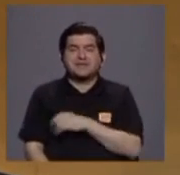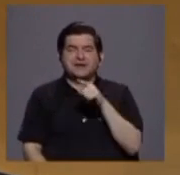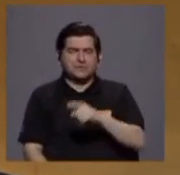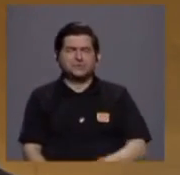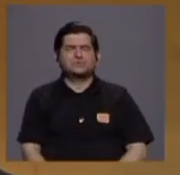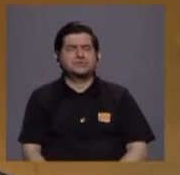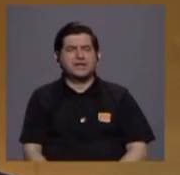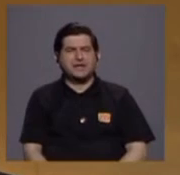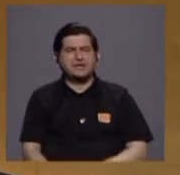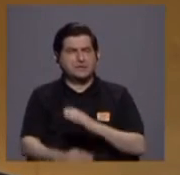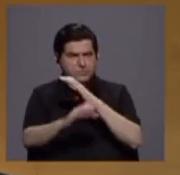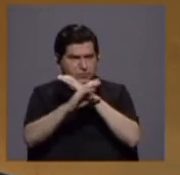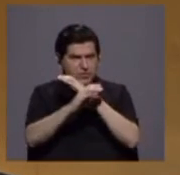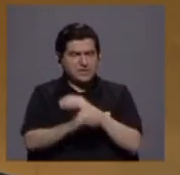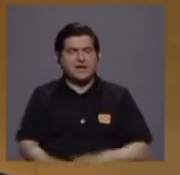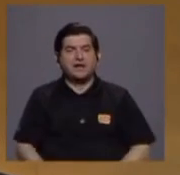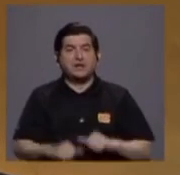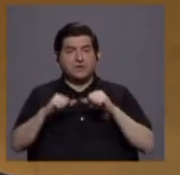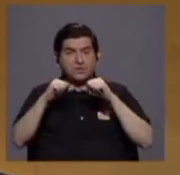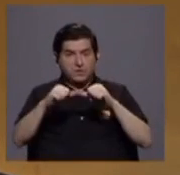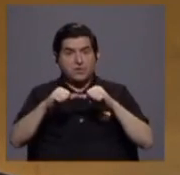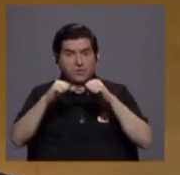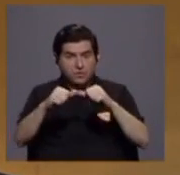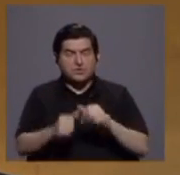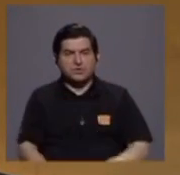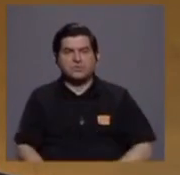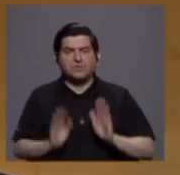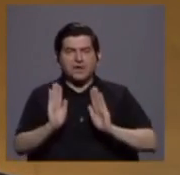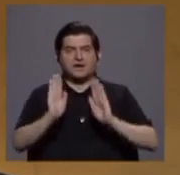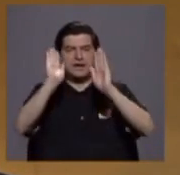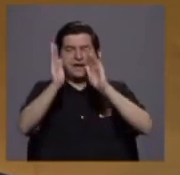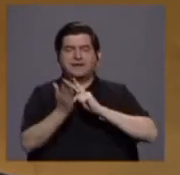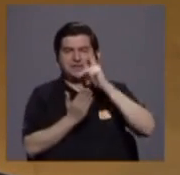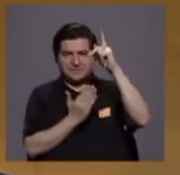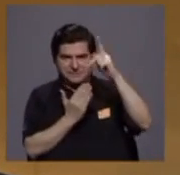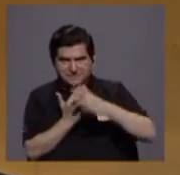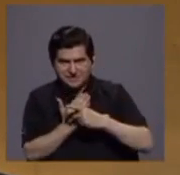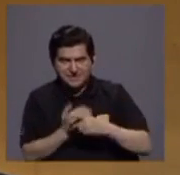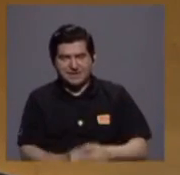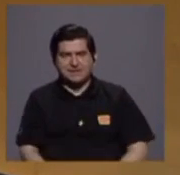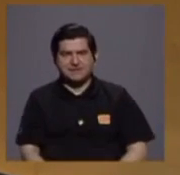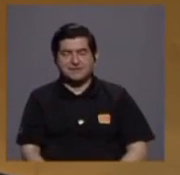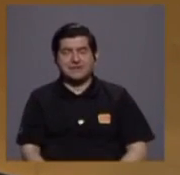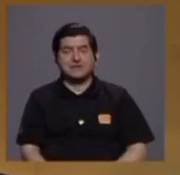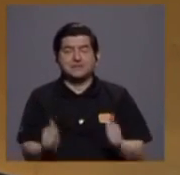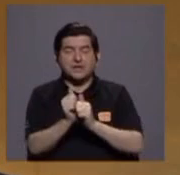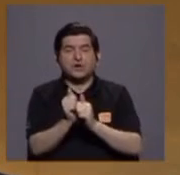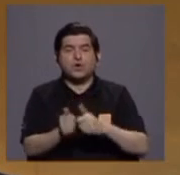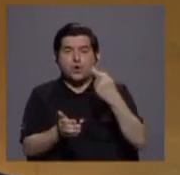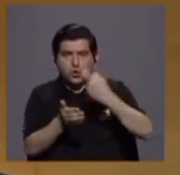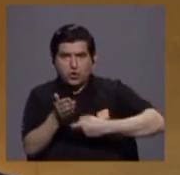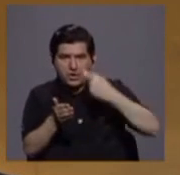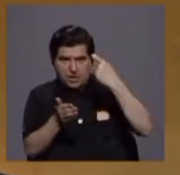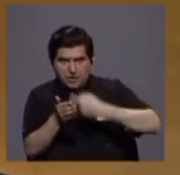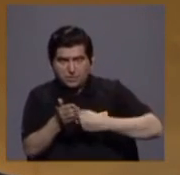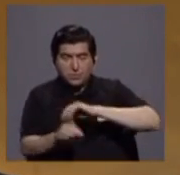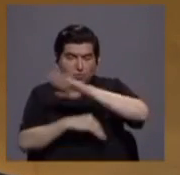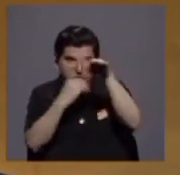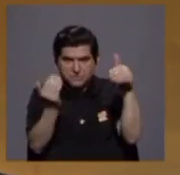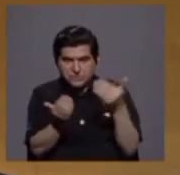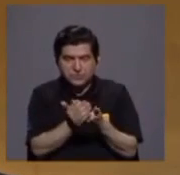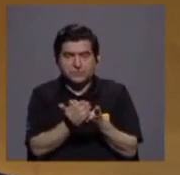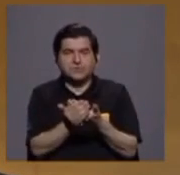cuiden mucho y que continúen con los excelentes programas que con los impuestos de